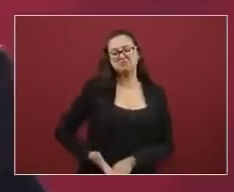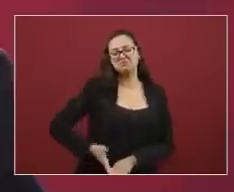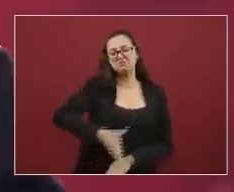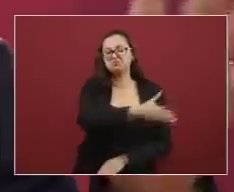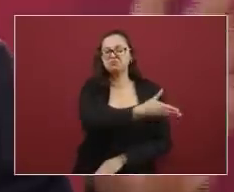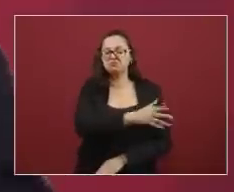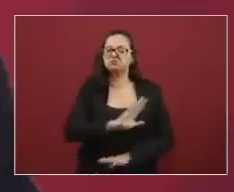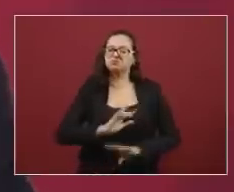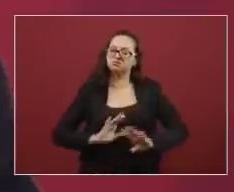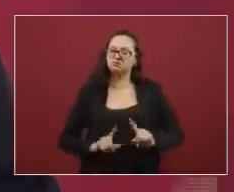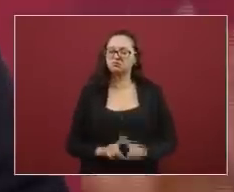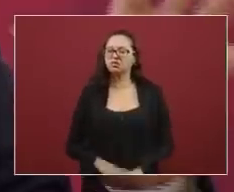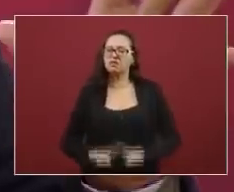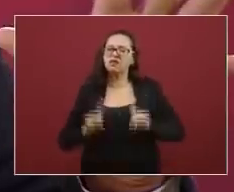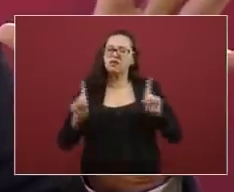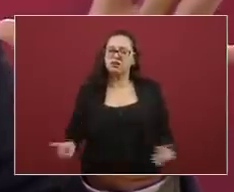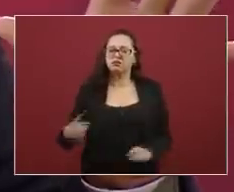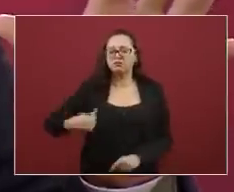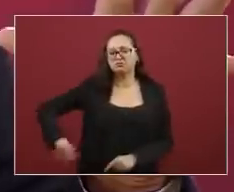Diálogo, acuerdo.